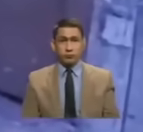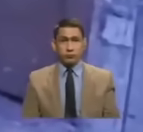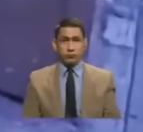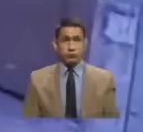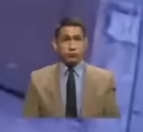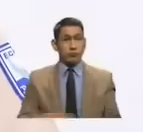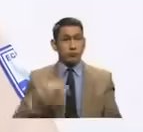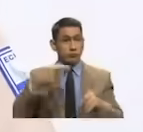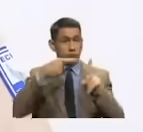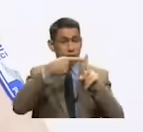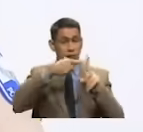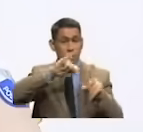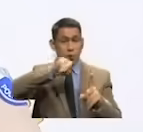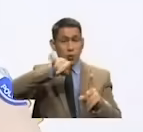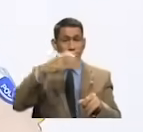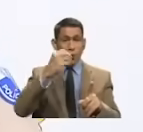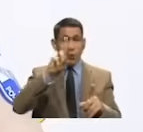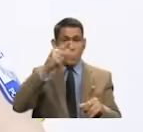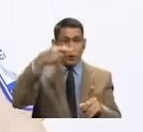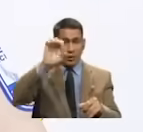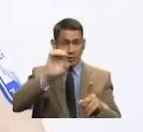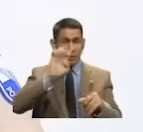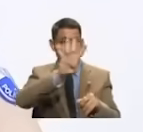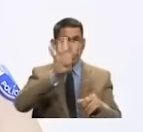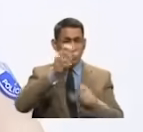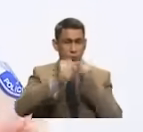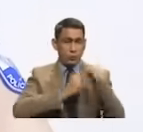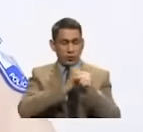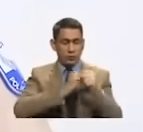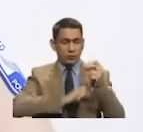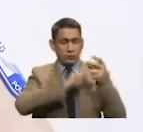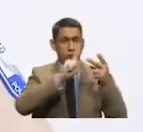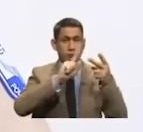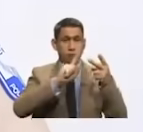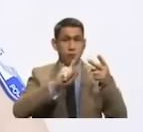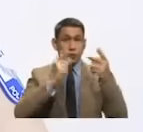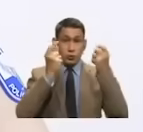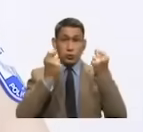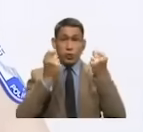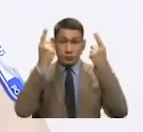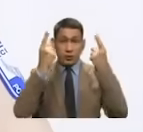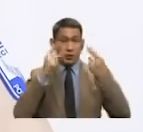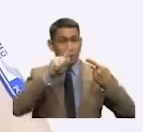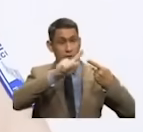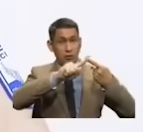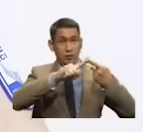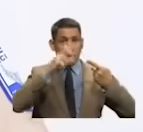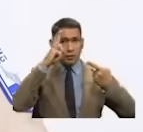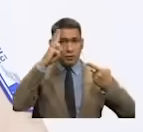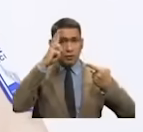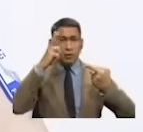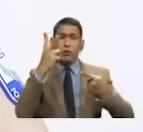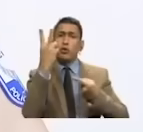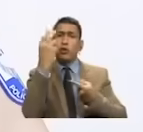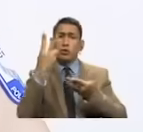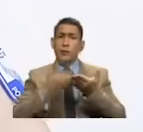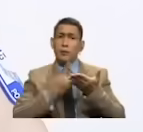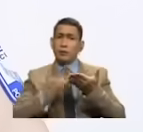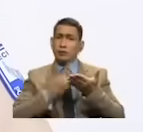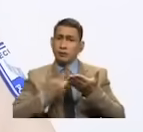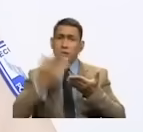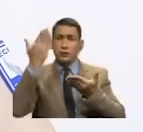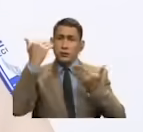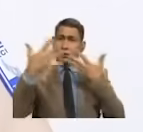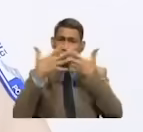Luis R., de nacionalidad ecuatoriana, 44 años de edad. Lo que no sorprende es que este sujeto tiene 12 detenciones con